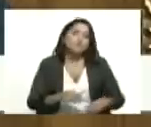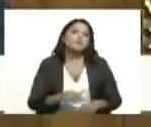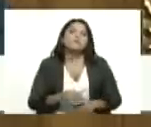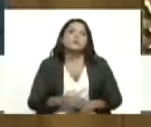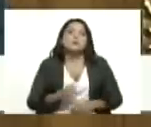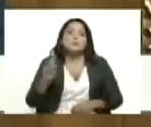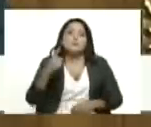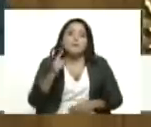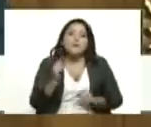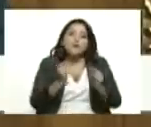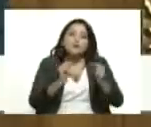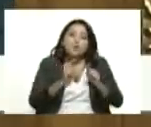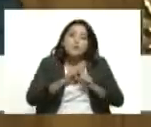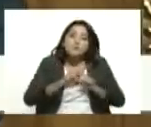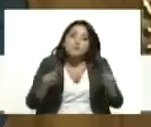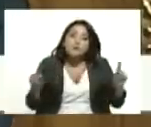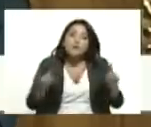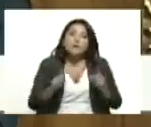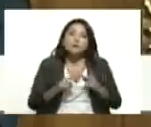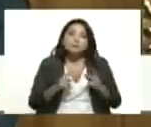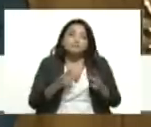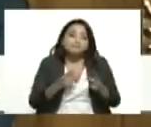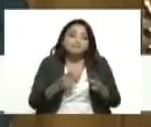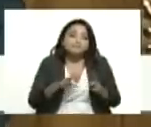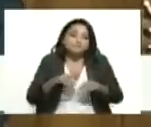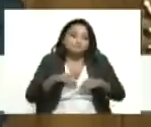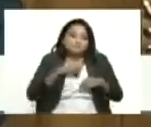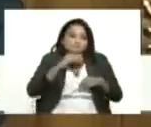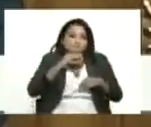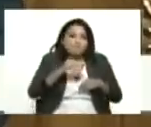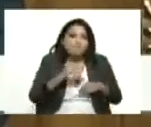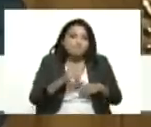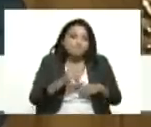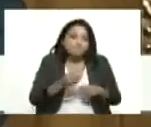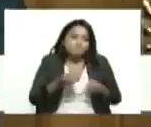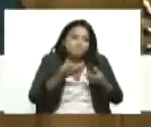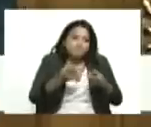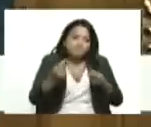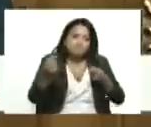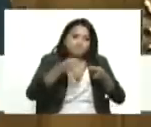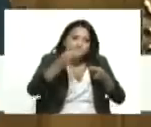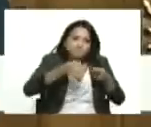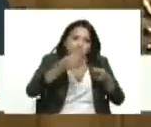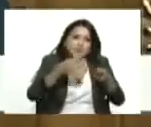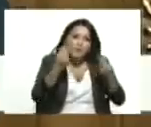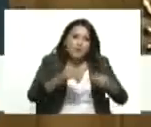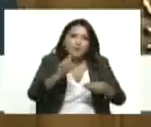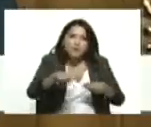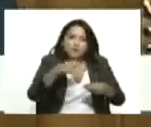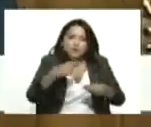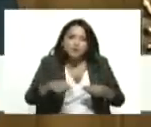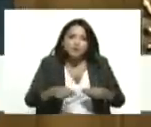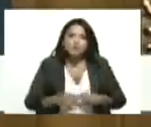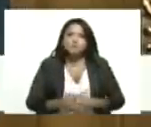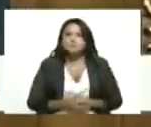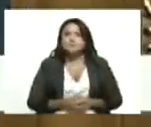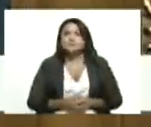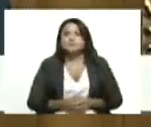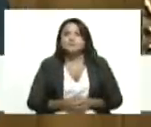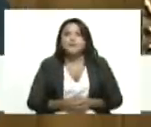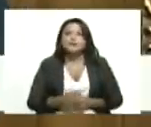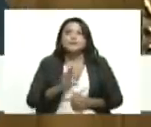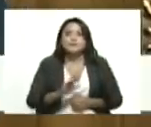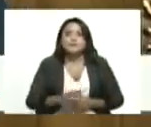y se reserva su derecho a hacer sus observaciones y sugerir correcciones, si este fuese el